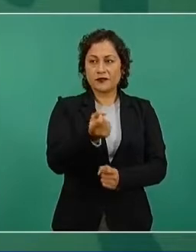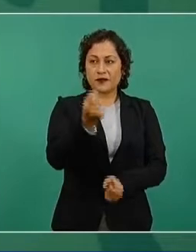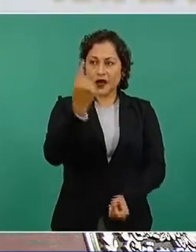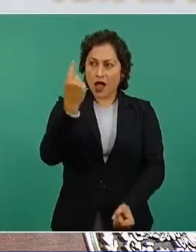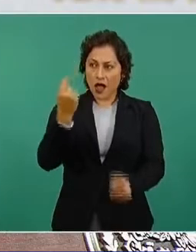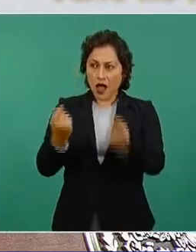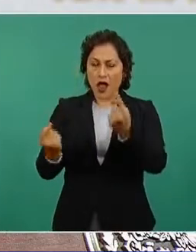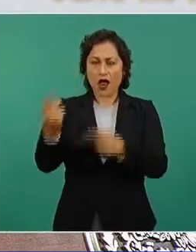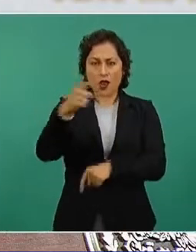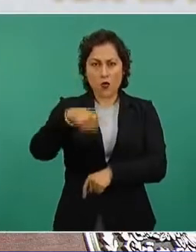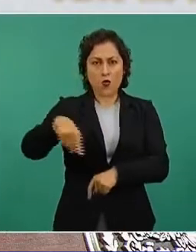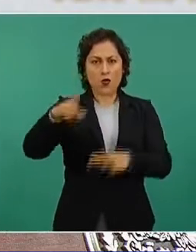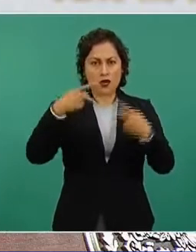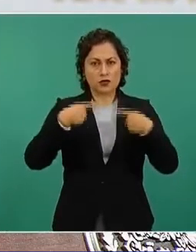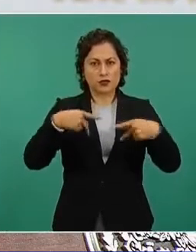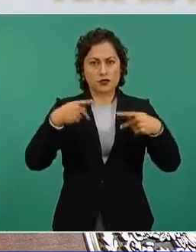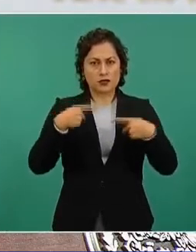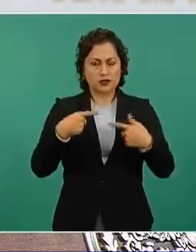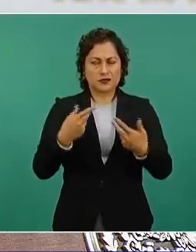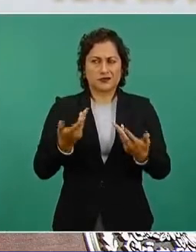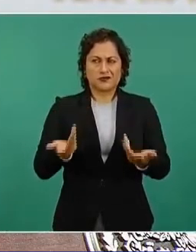tan insensata